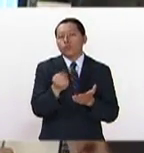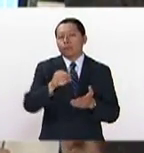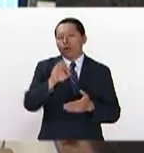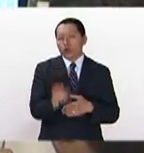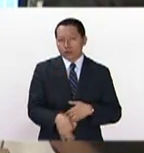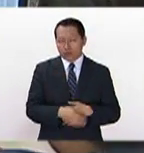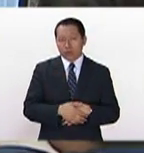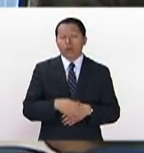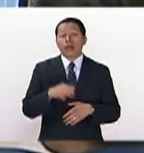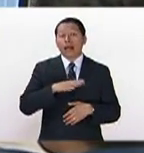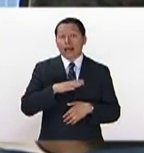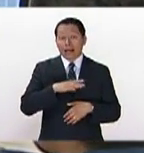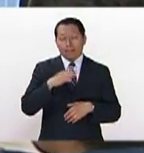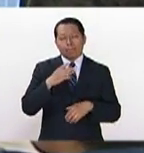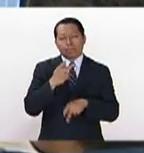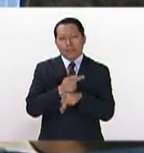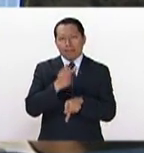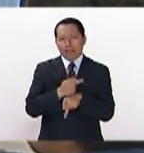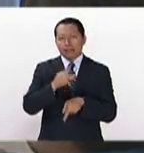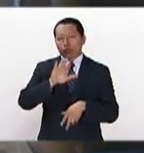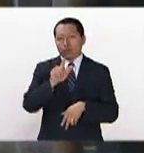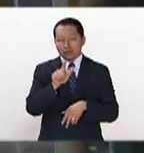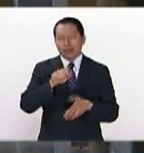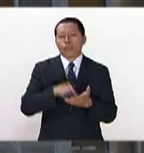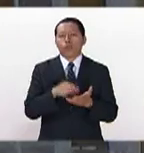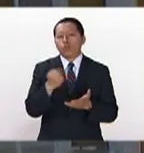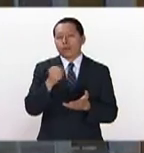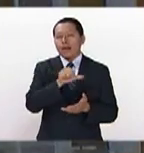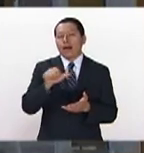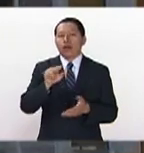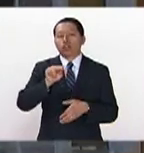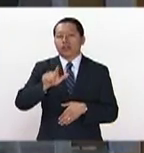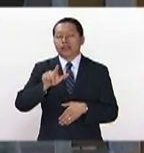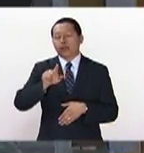79.7%, en media superior del 57.9 al